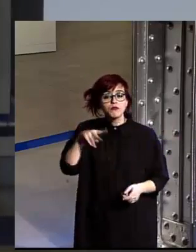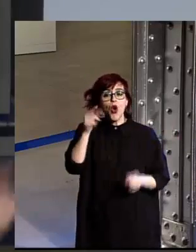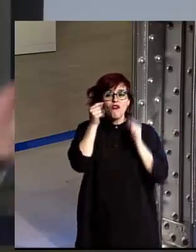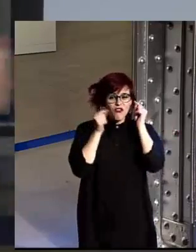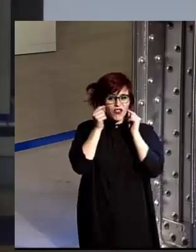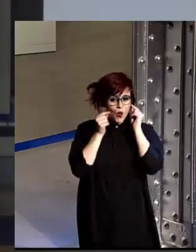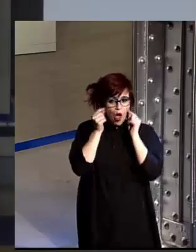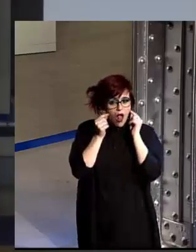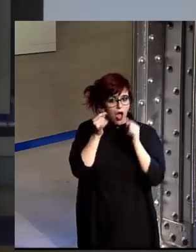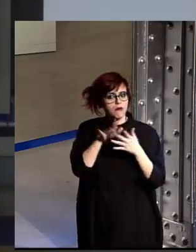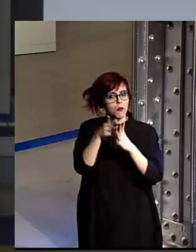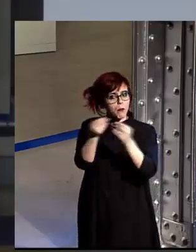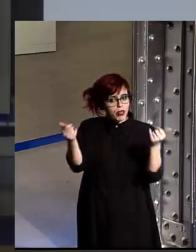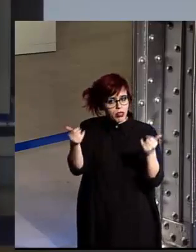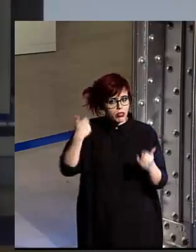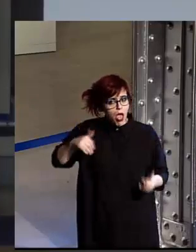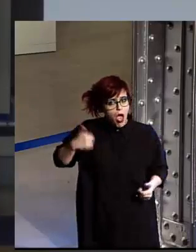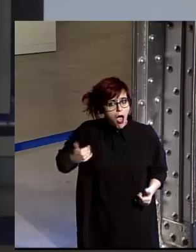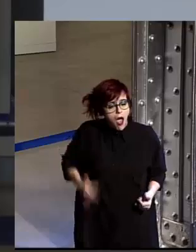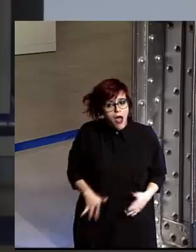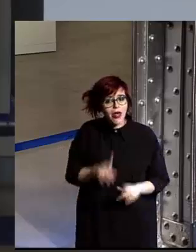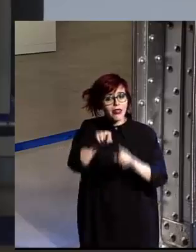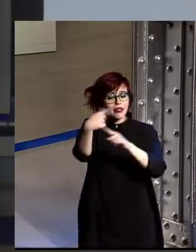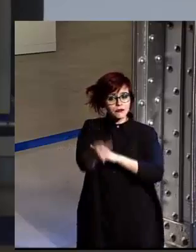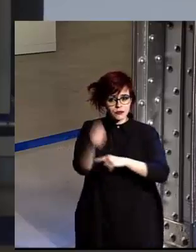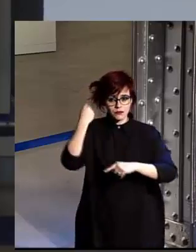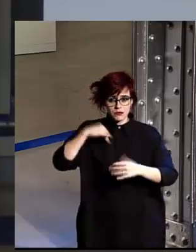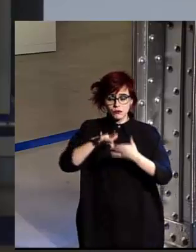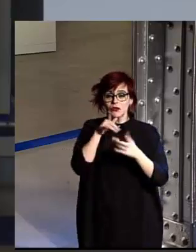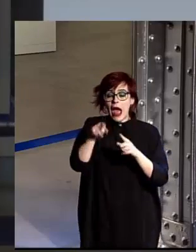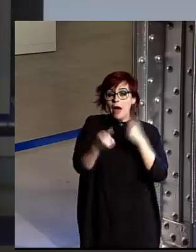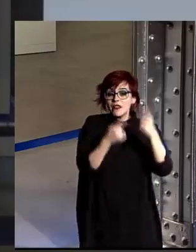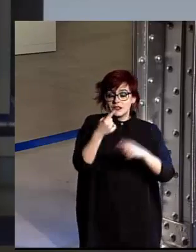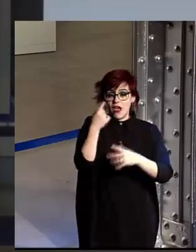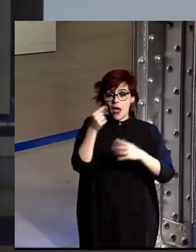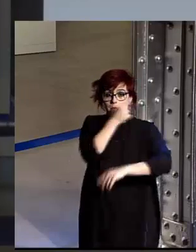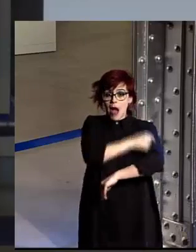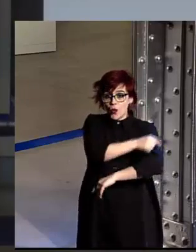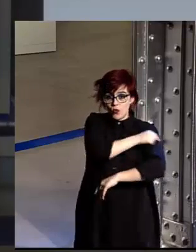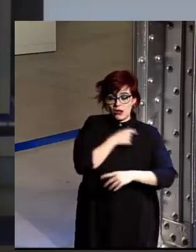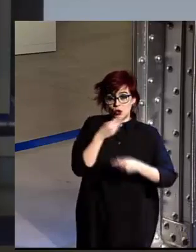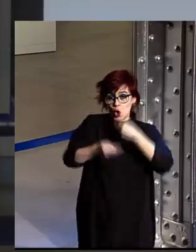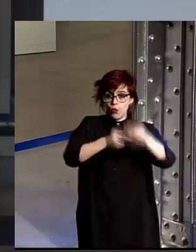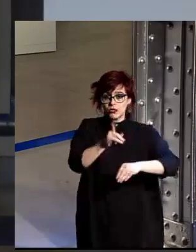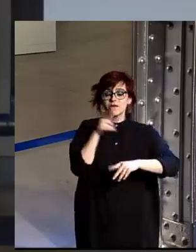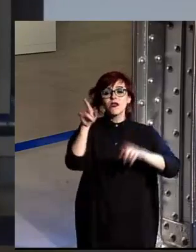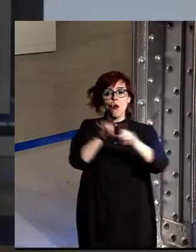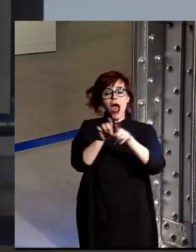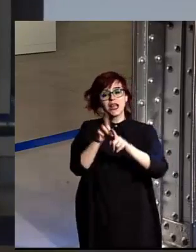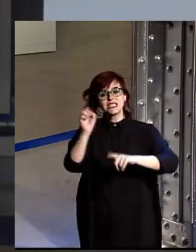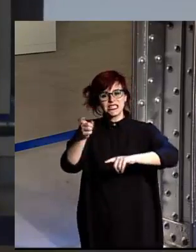viruela. Cuando se dejan de dar vacunas se producen reemergencias de virus, por ejemplo en el caso del sarampión, eso es